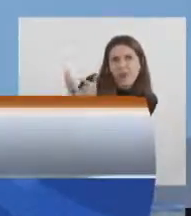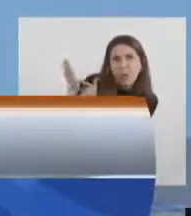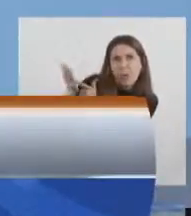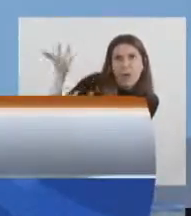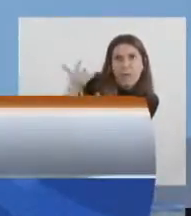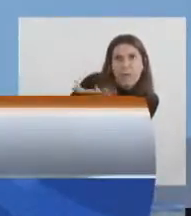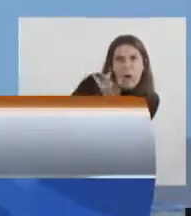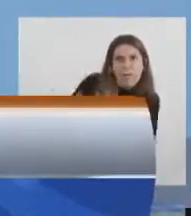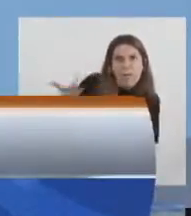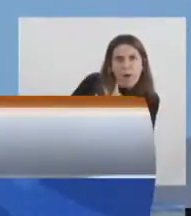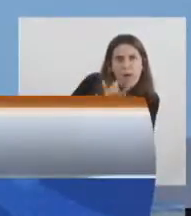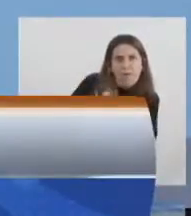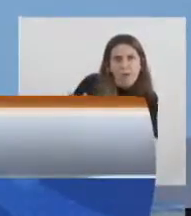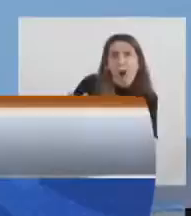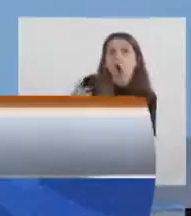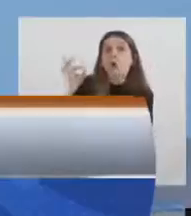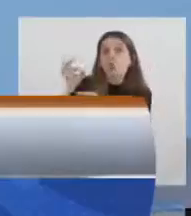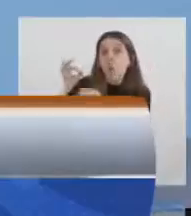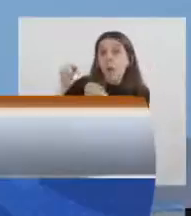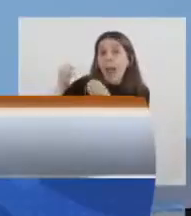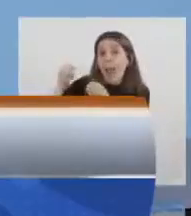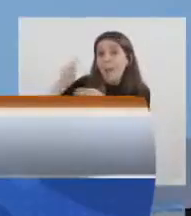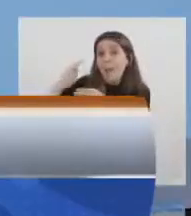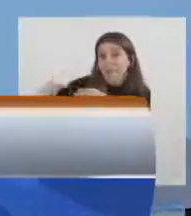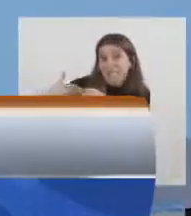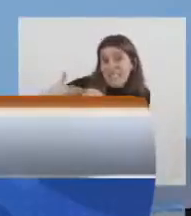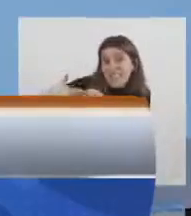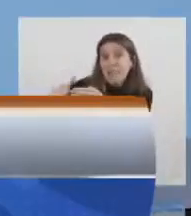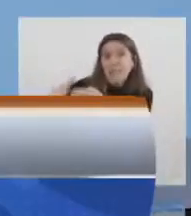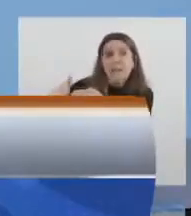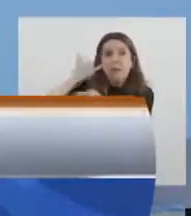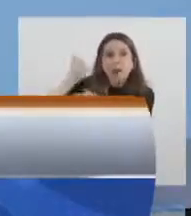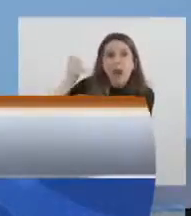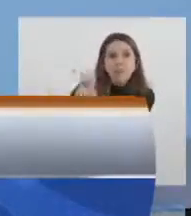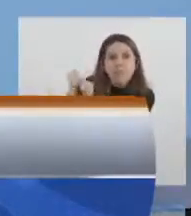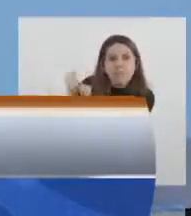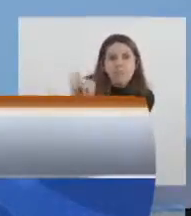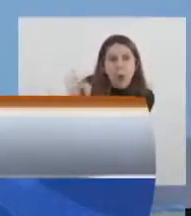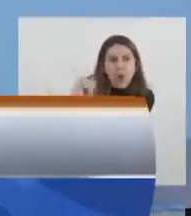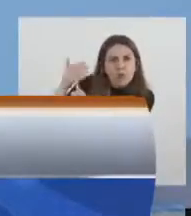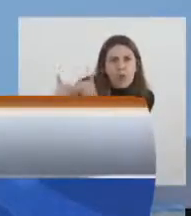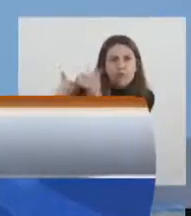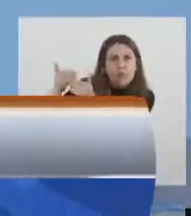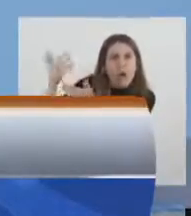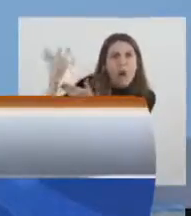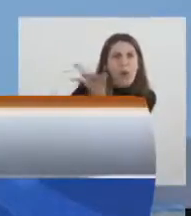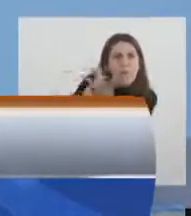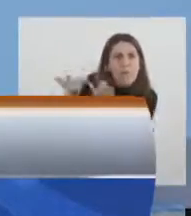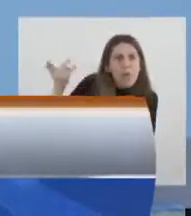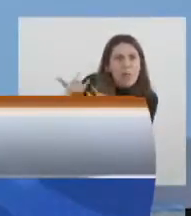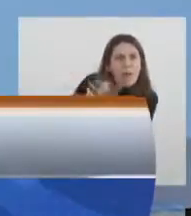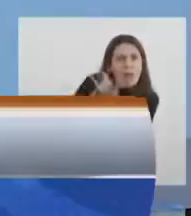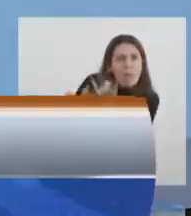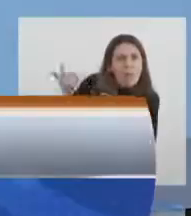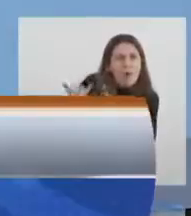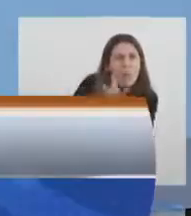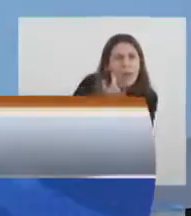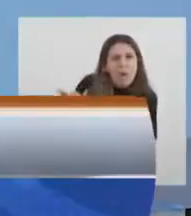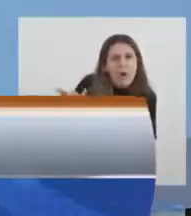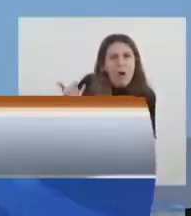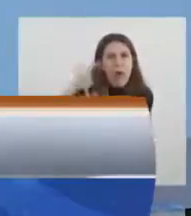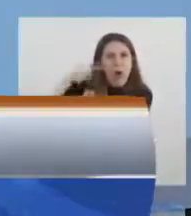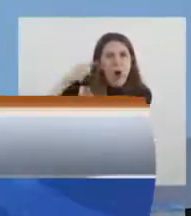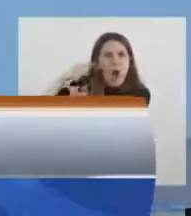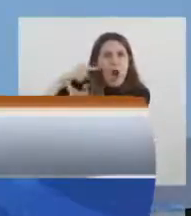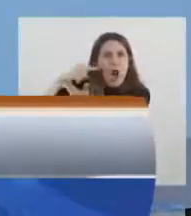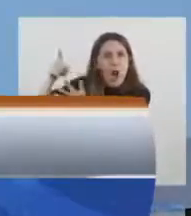principio de octubre enviando información porque como la información se va produciendo secuencialmente la van enviando casi en tiempo real cada uno de los que